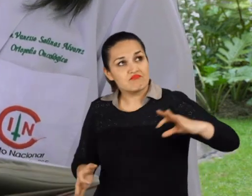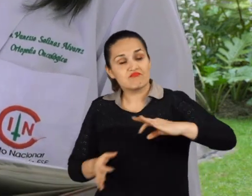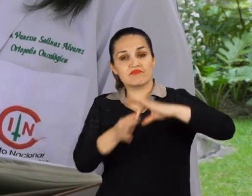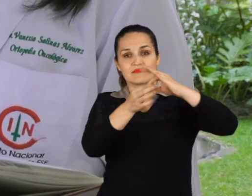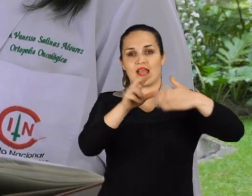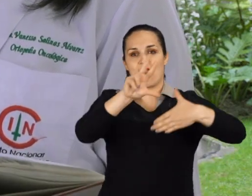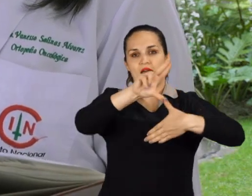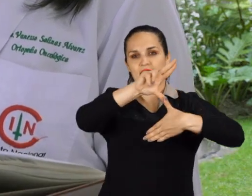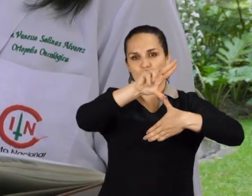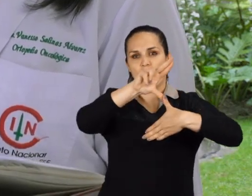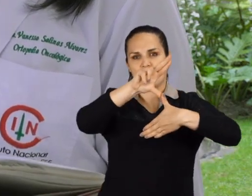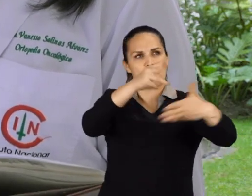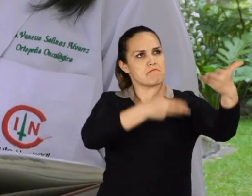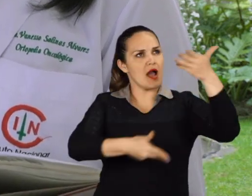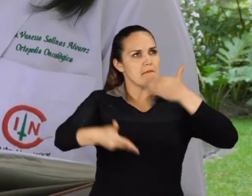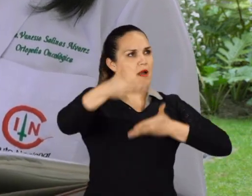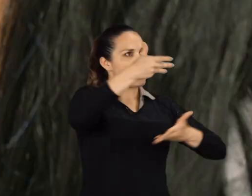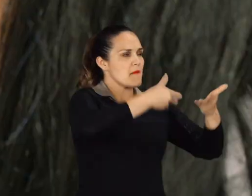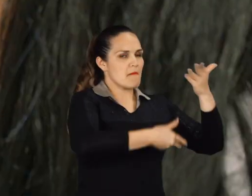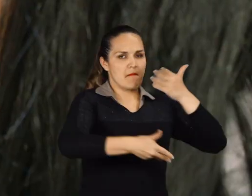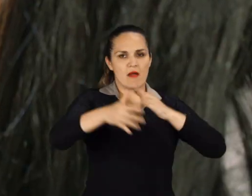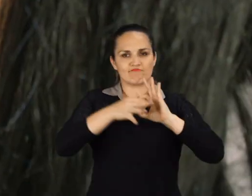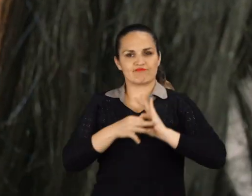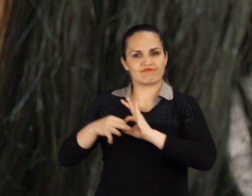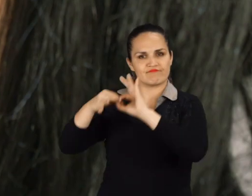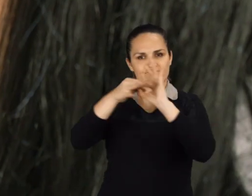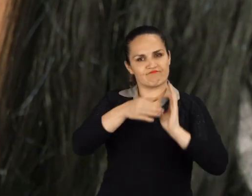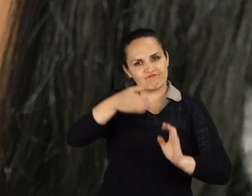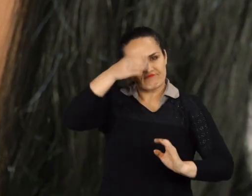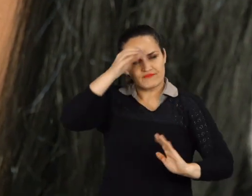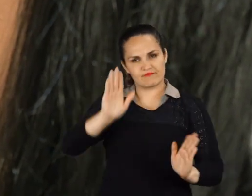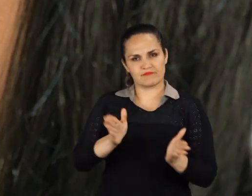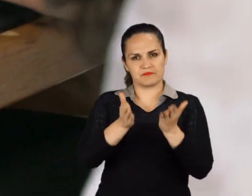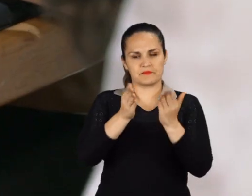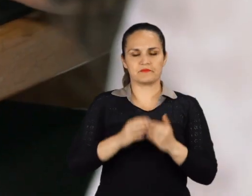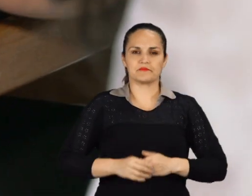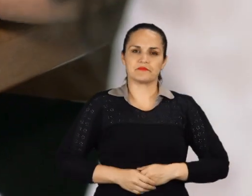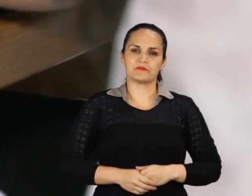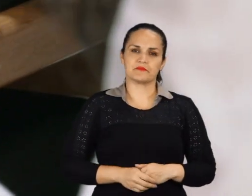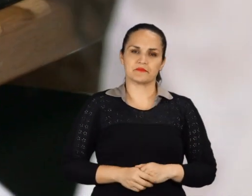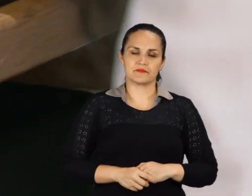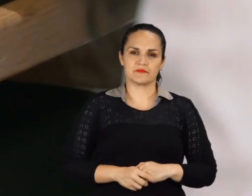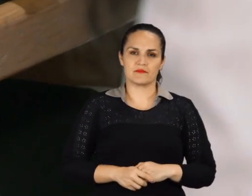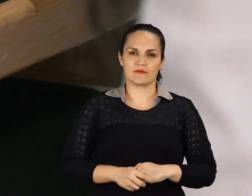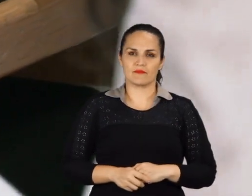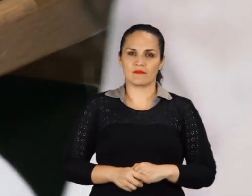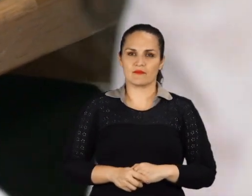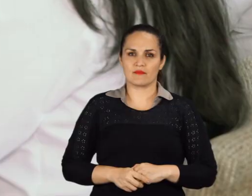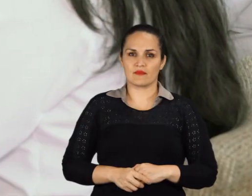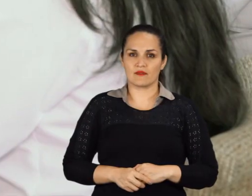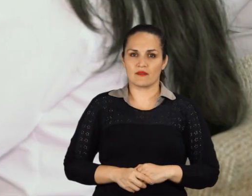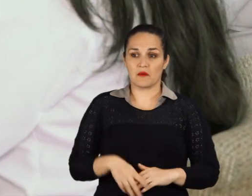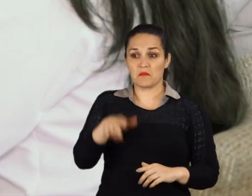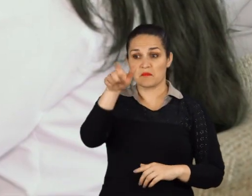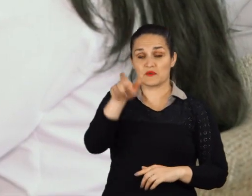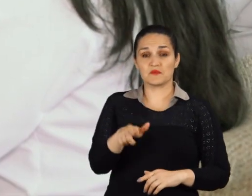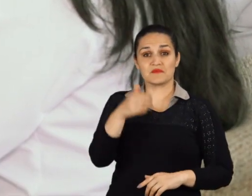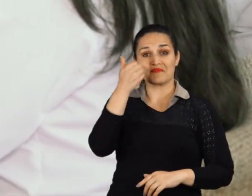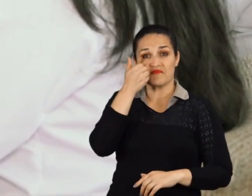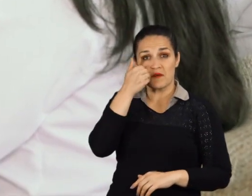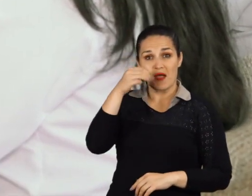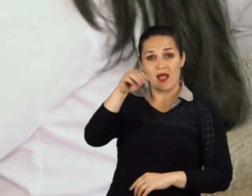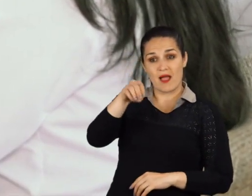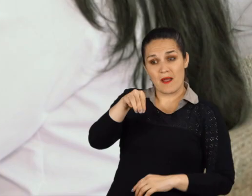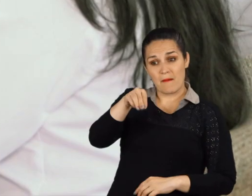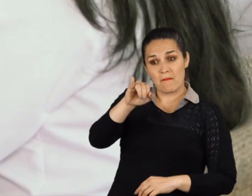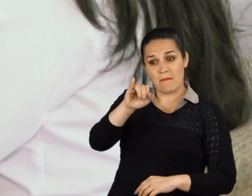un trabajo multicéntrico. tenemos el paciente con mieloma múltiple